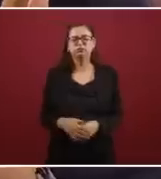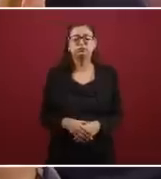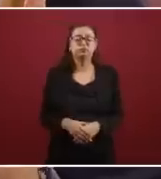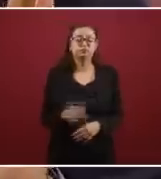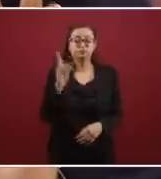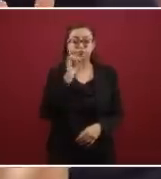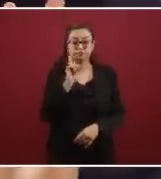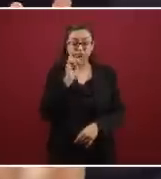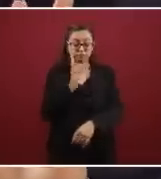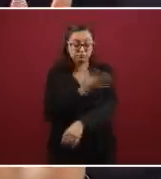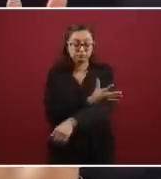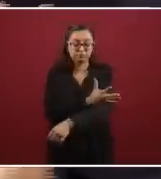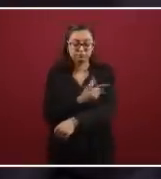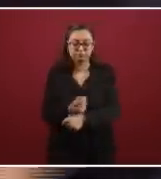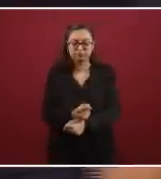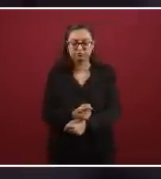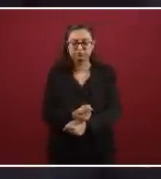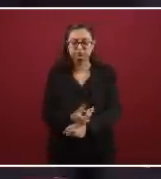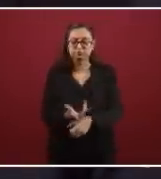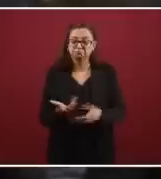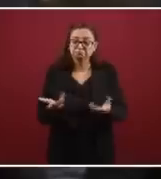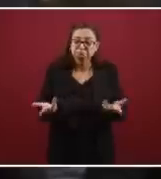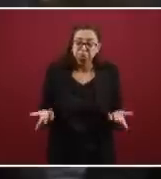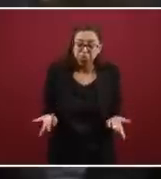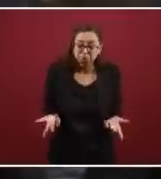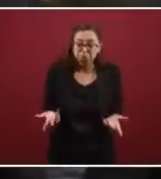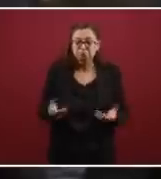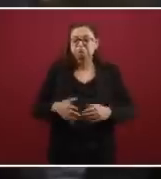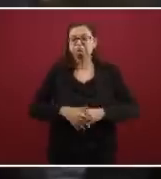honesta. Entonces,